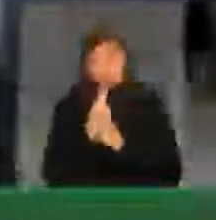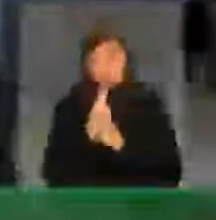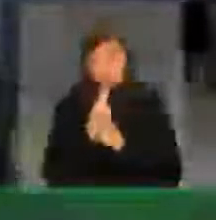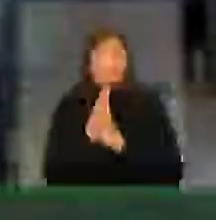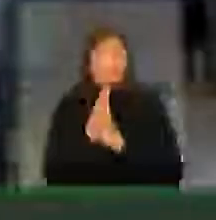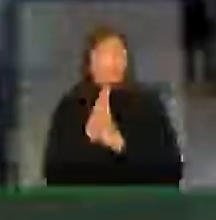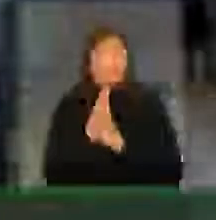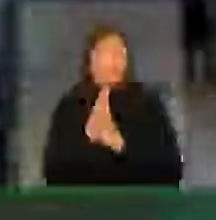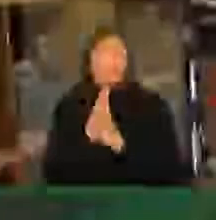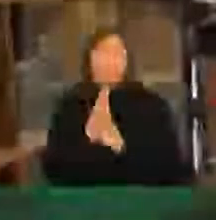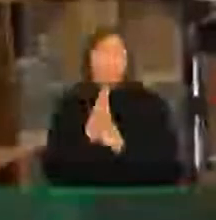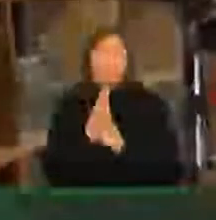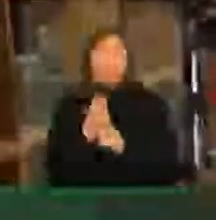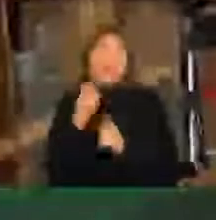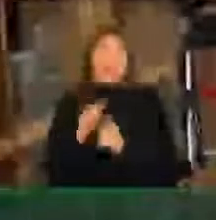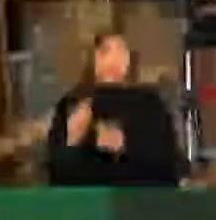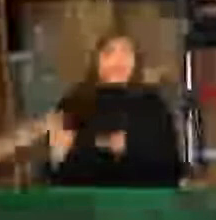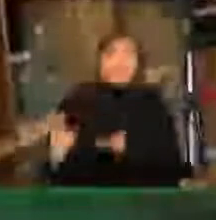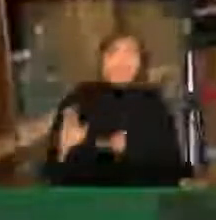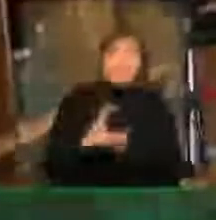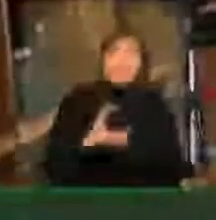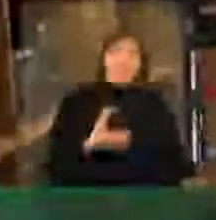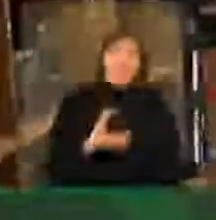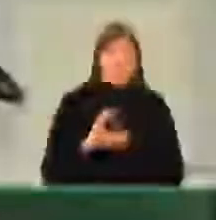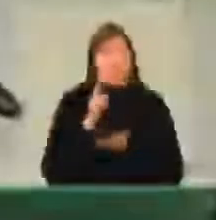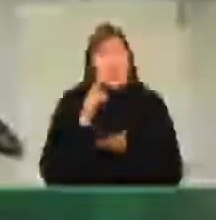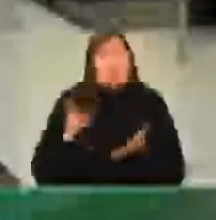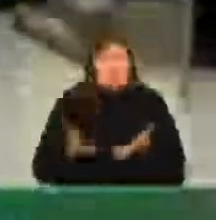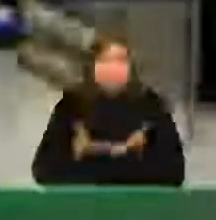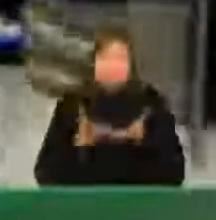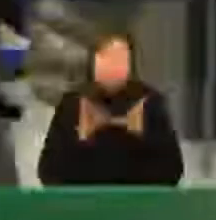PUA es el incentivo que termina de cerrar